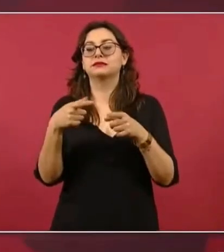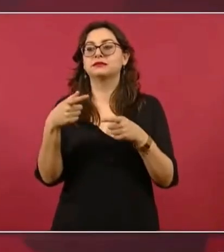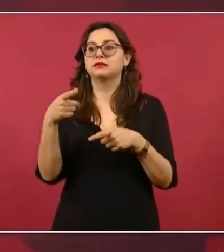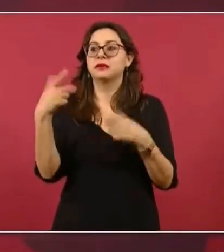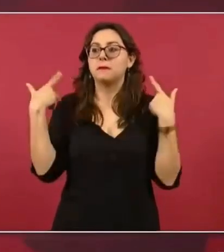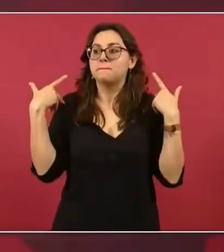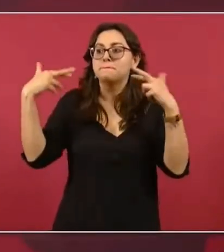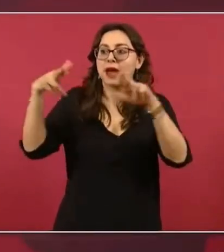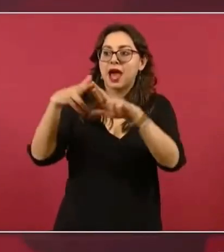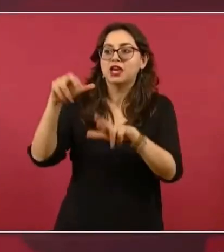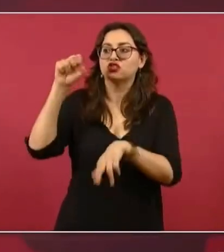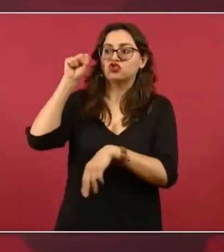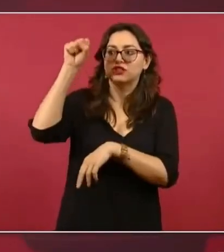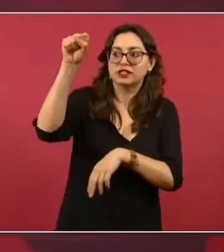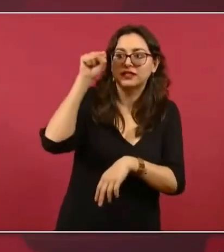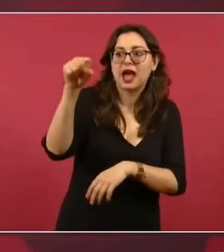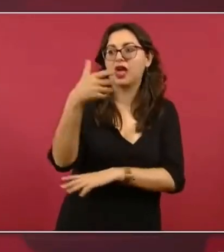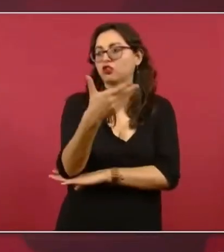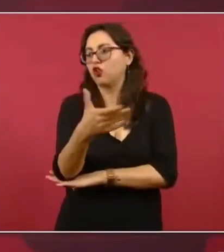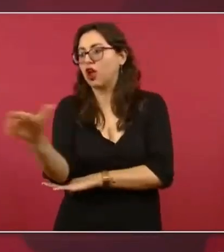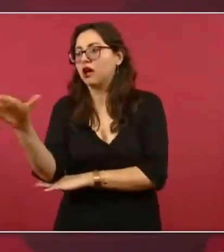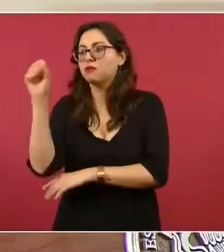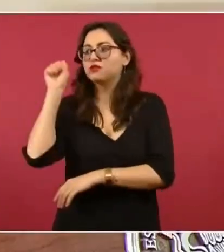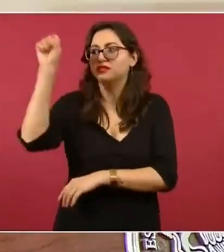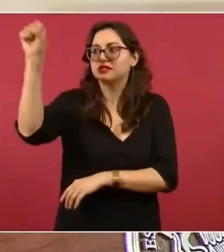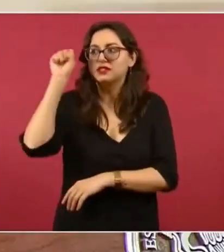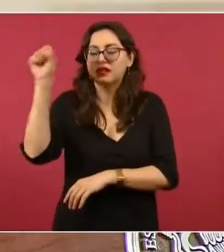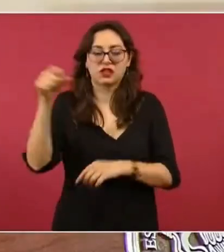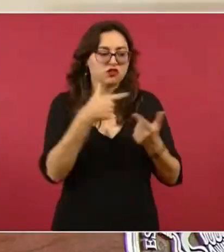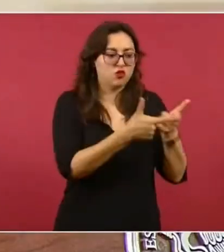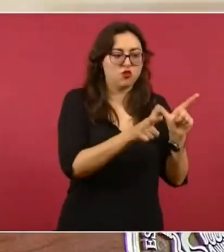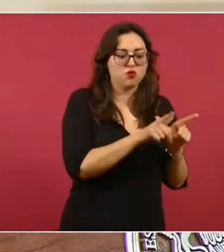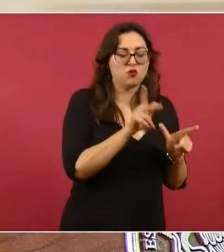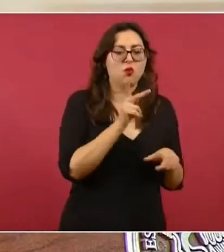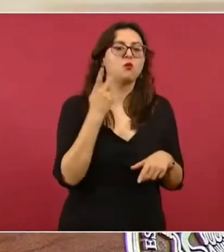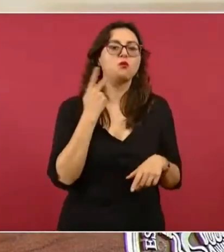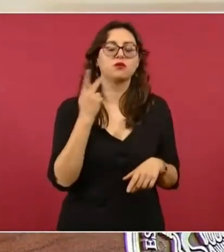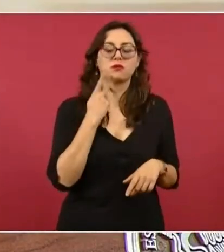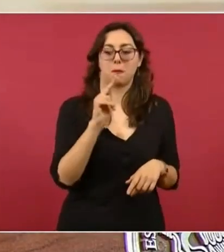ejidatarios. El PAN siempre